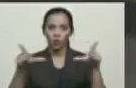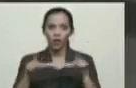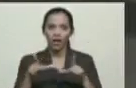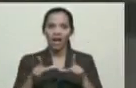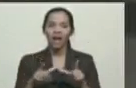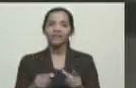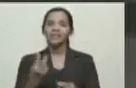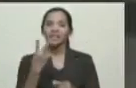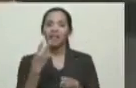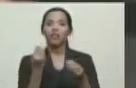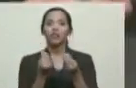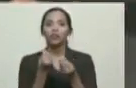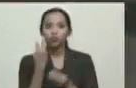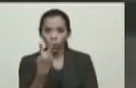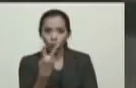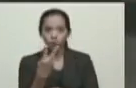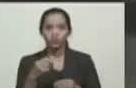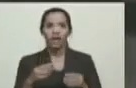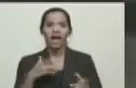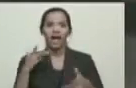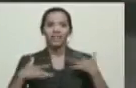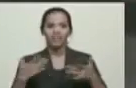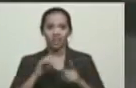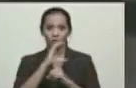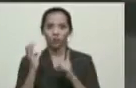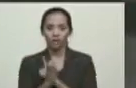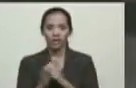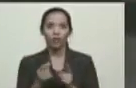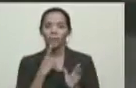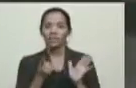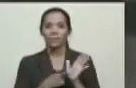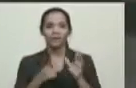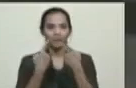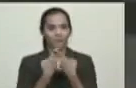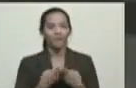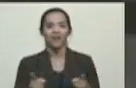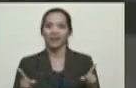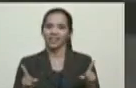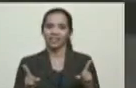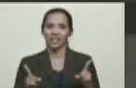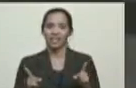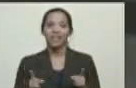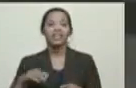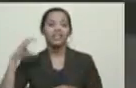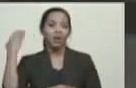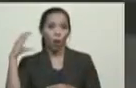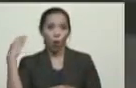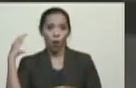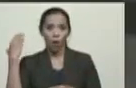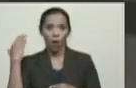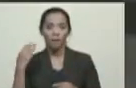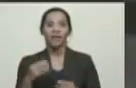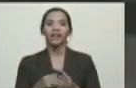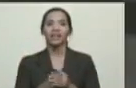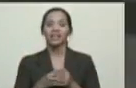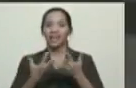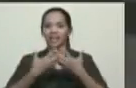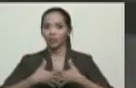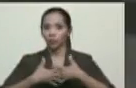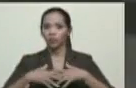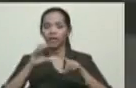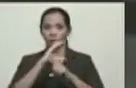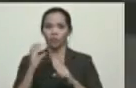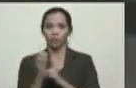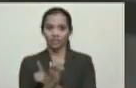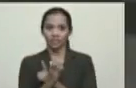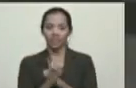dos actividades culturales completamente distintas. Del lado de Colombia, la industria cultural y la